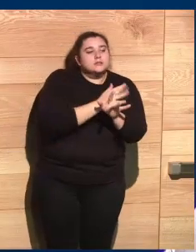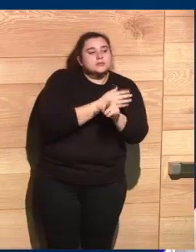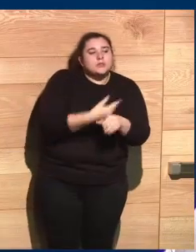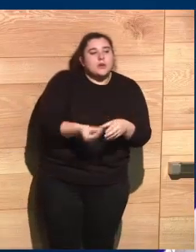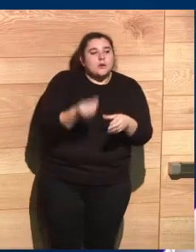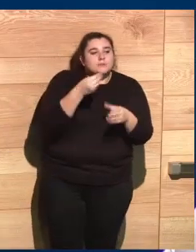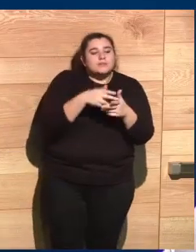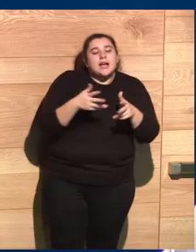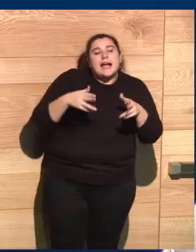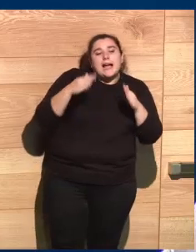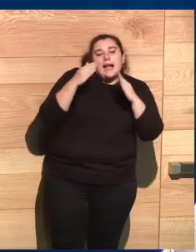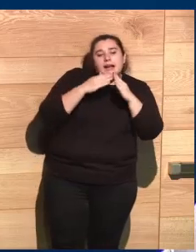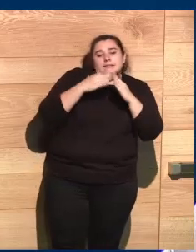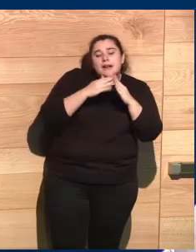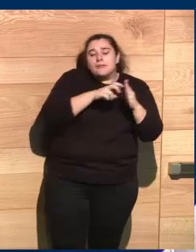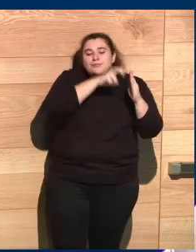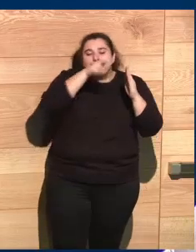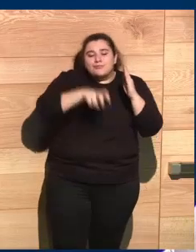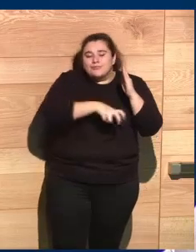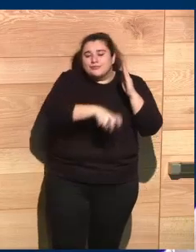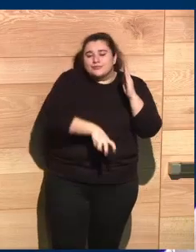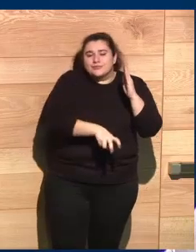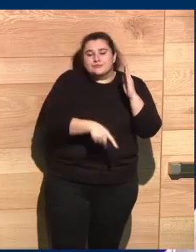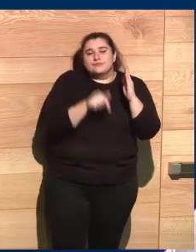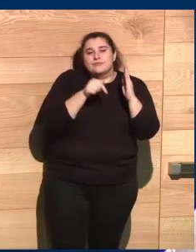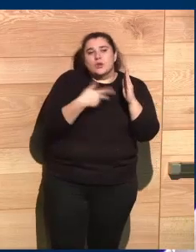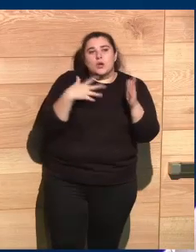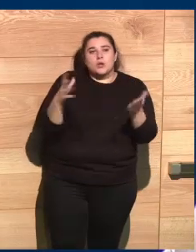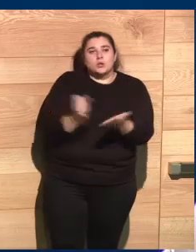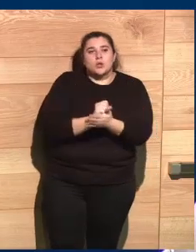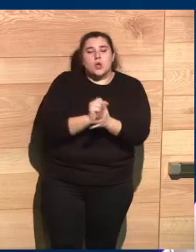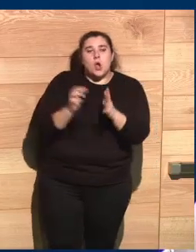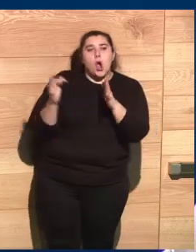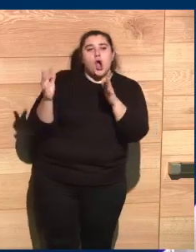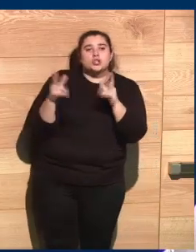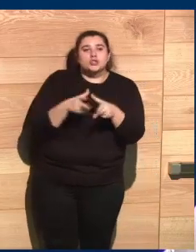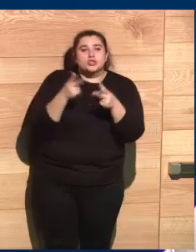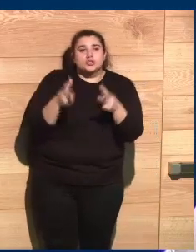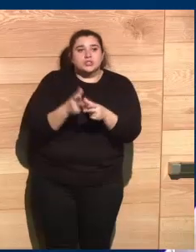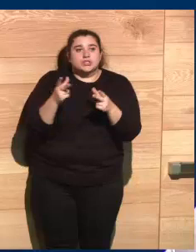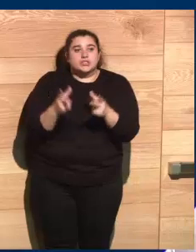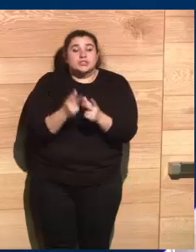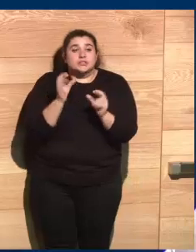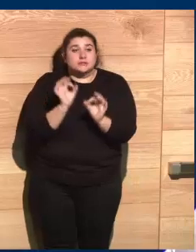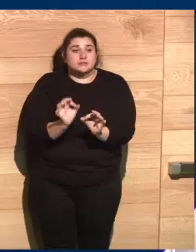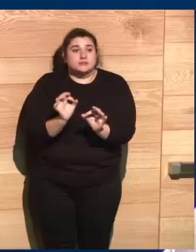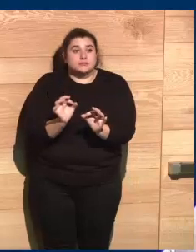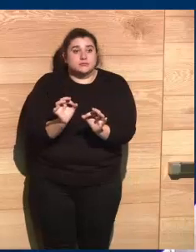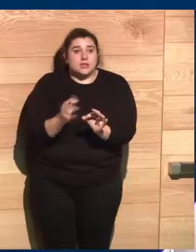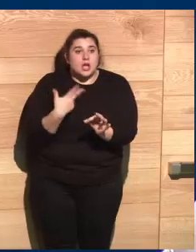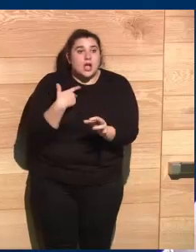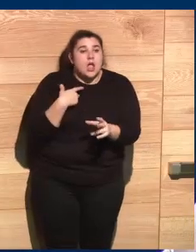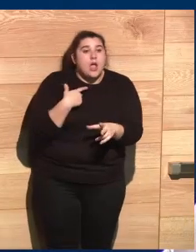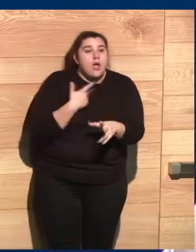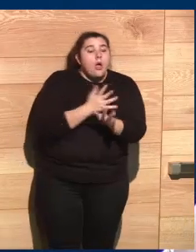casa, a oscuras y demás, en realidad todos los juegos son sociales. Puedes estar en el sótano de tu casa jugando a oscuras a un juego que es para un solo